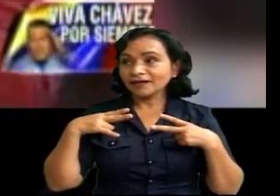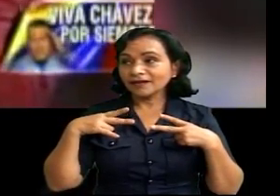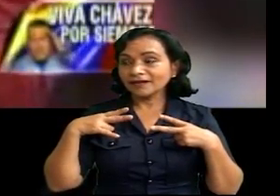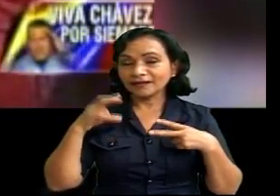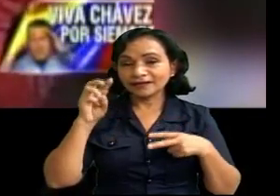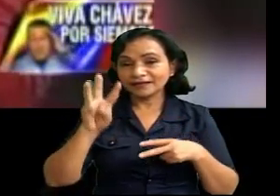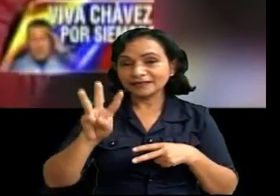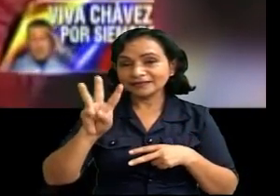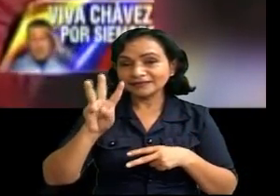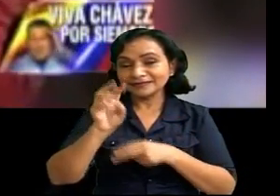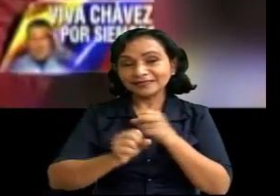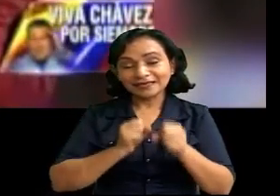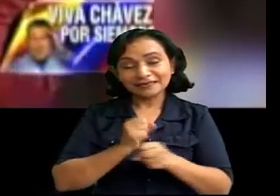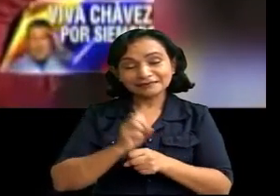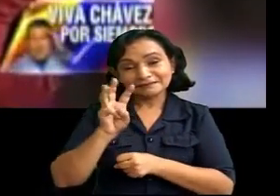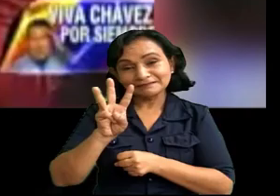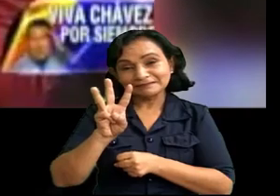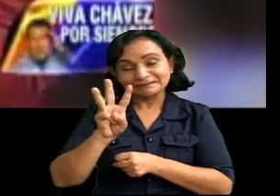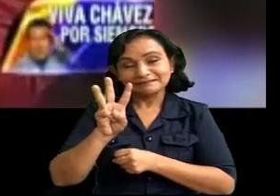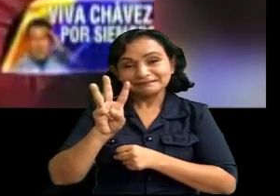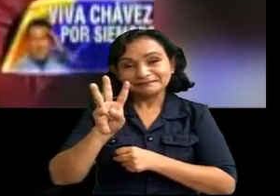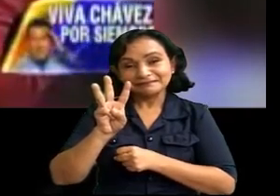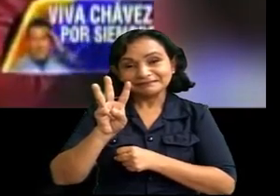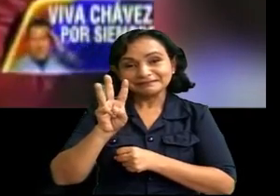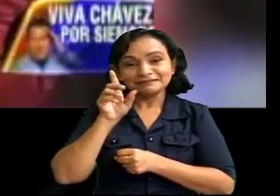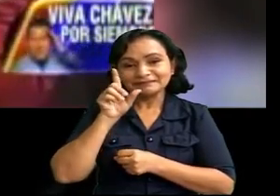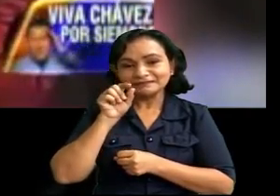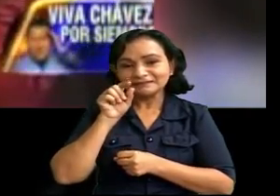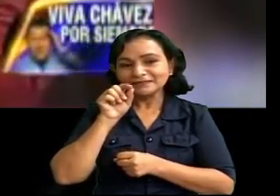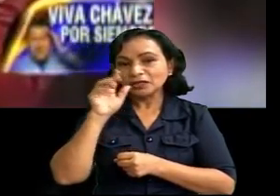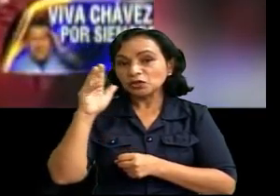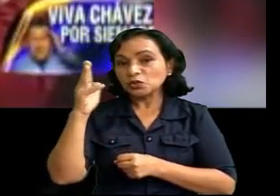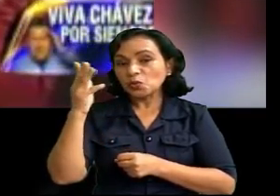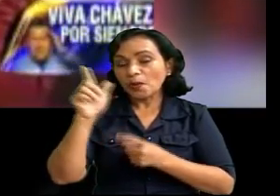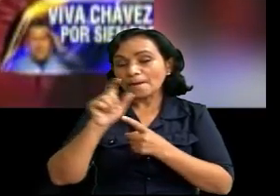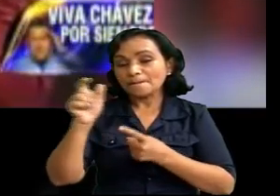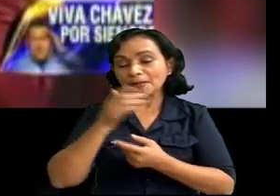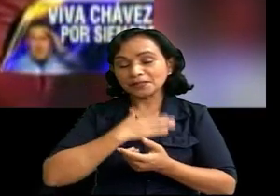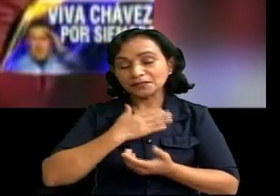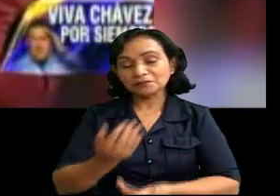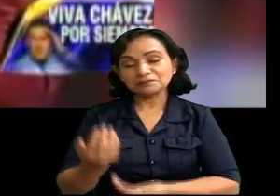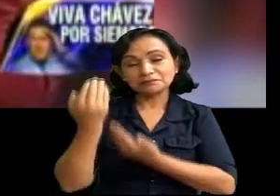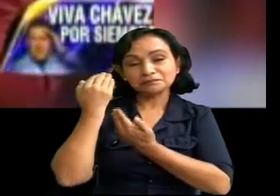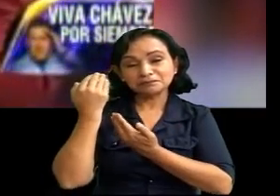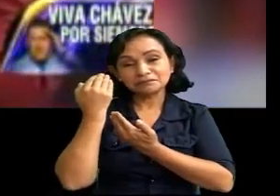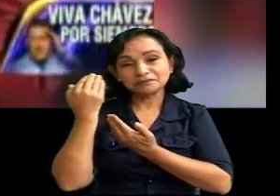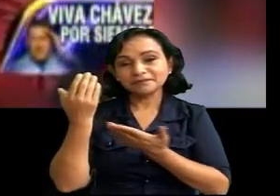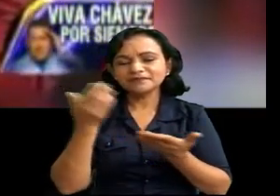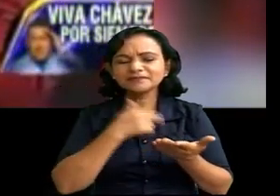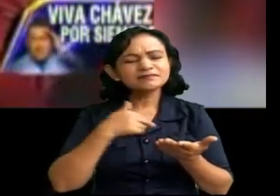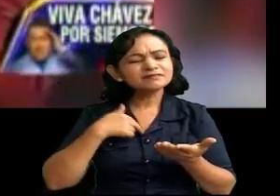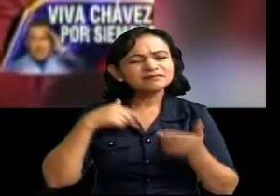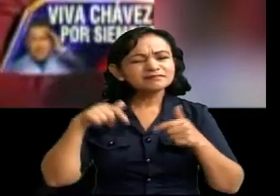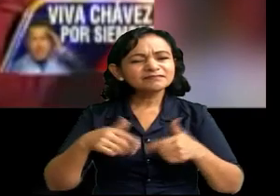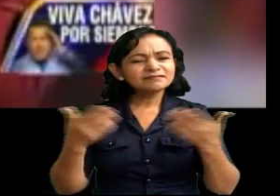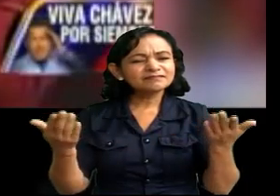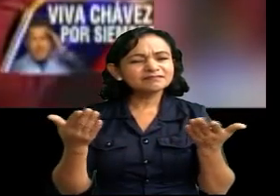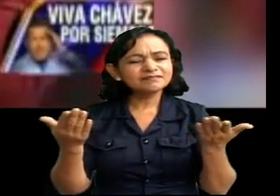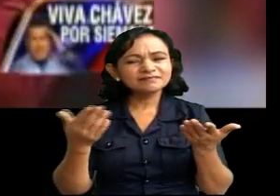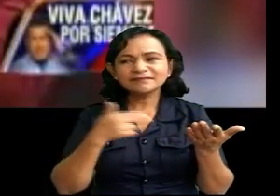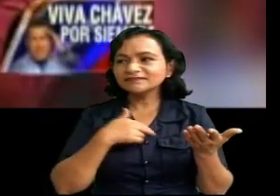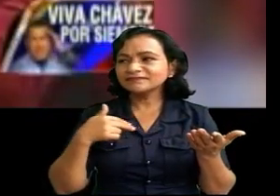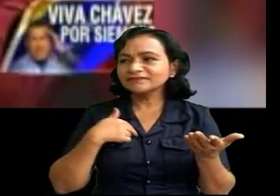Tres. Tres años. Ajá, el gallito tiene apenas 9 meses. 11 meses. ¿Y qué tú haces aquí? ¿Qué tú haces aquí?